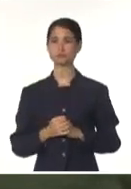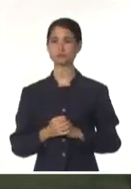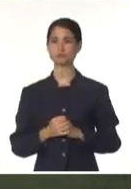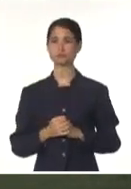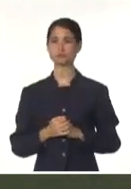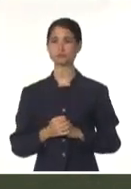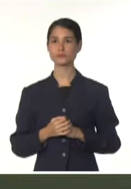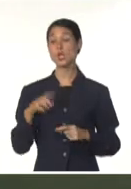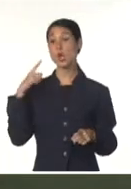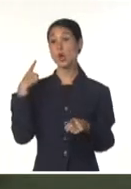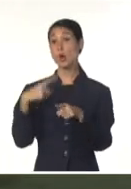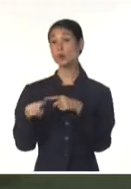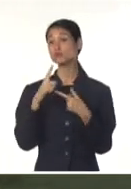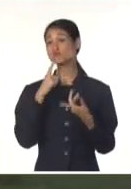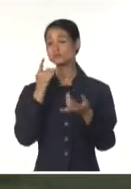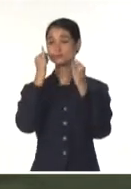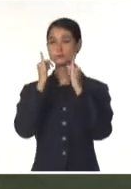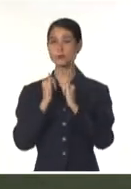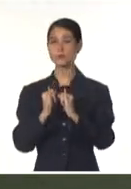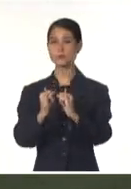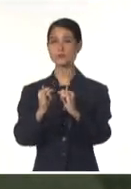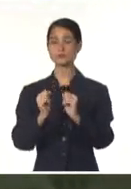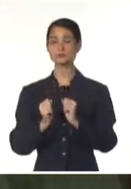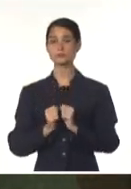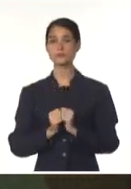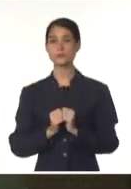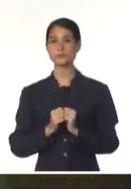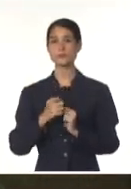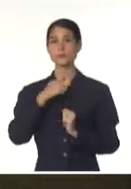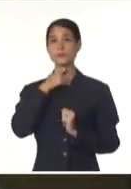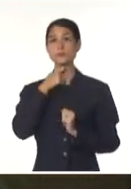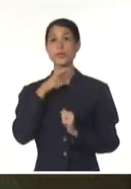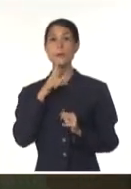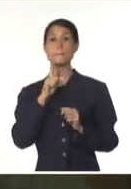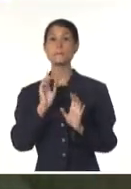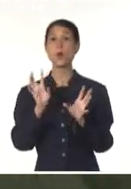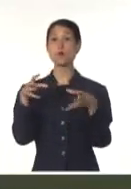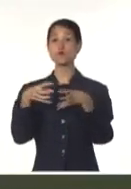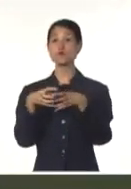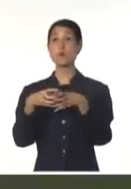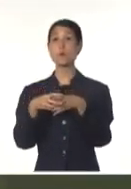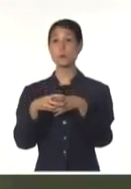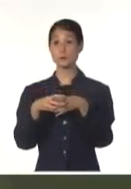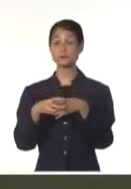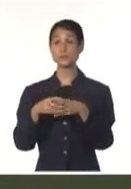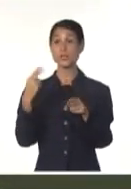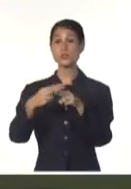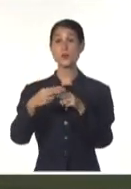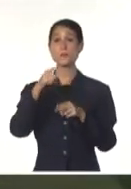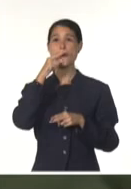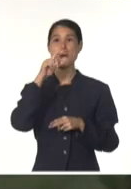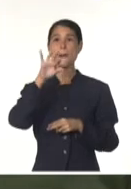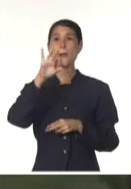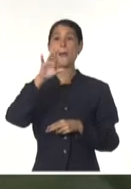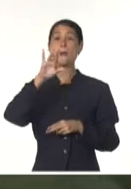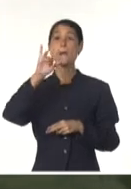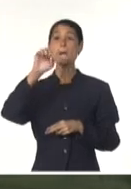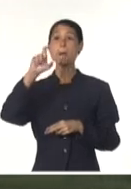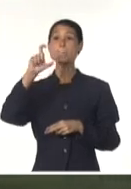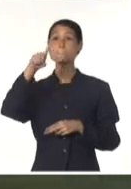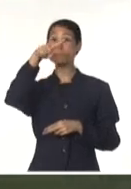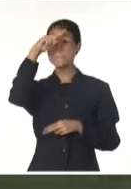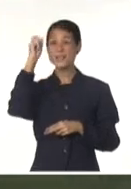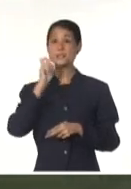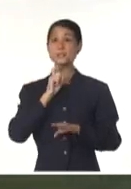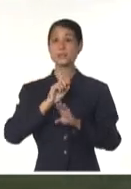información adicional a nuestra población que tiene que ver con la cumbre de los BRICS, que se va a celebrar los días 23 y 24 en casa. Este